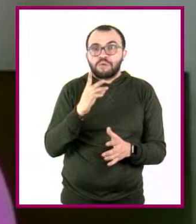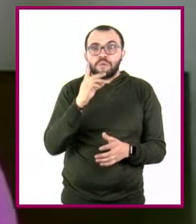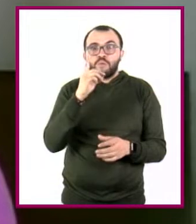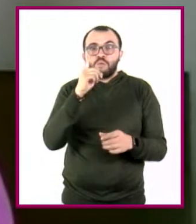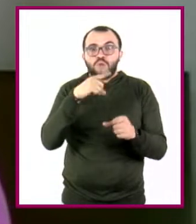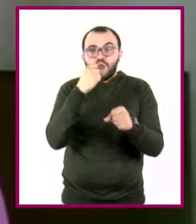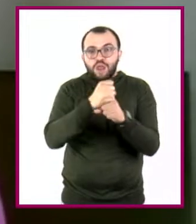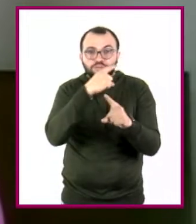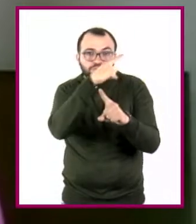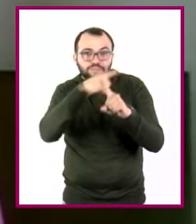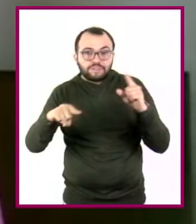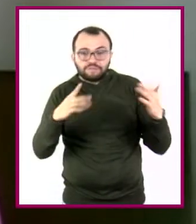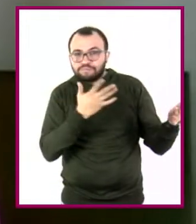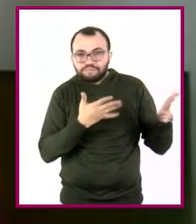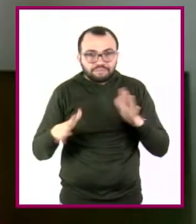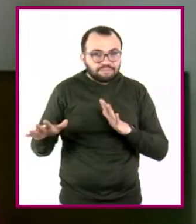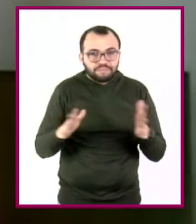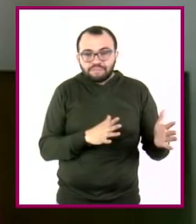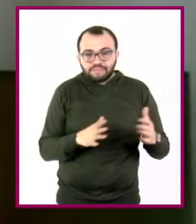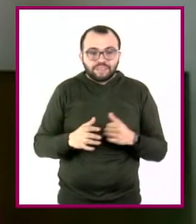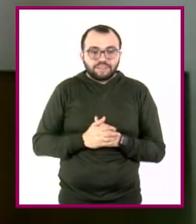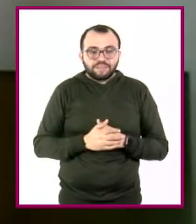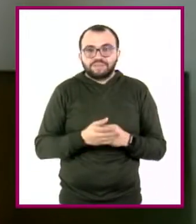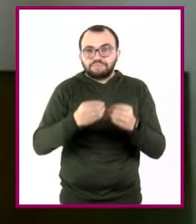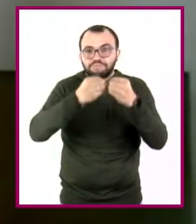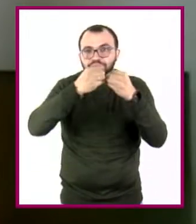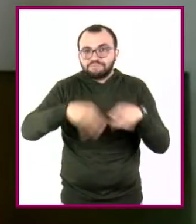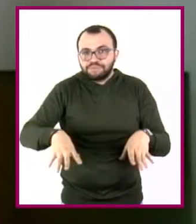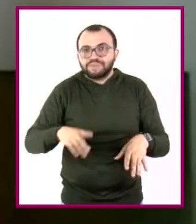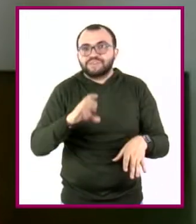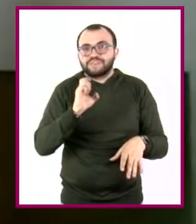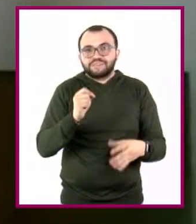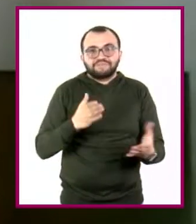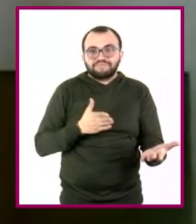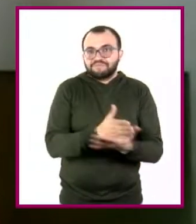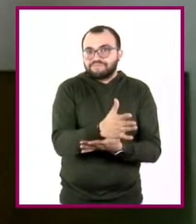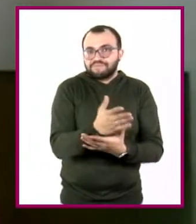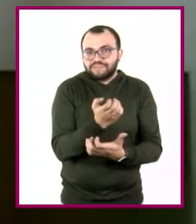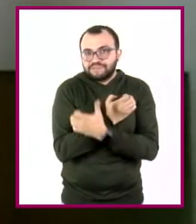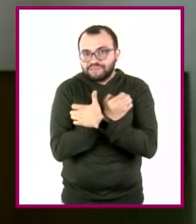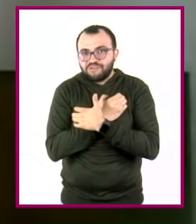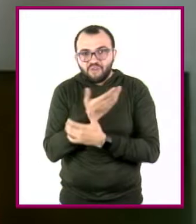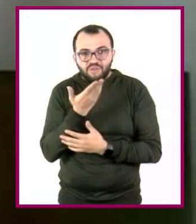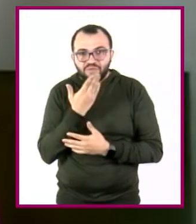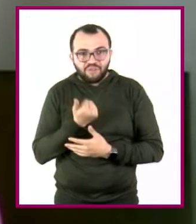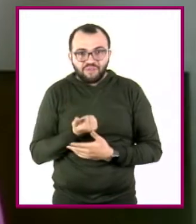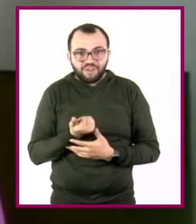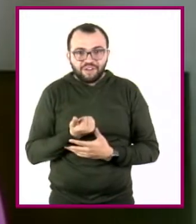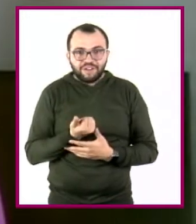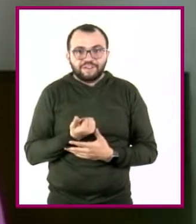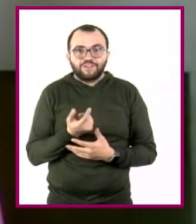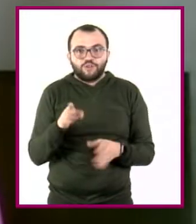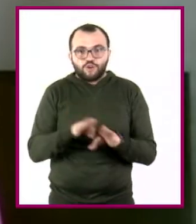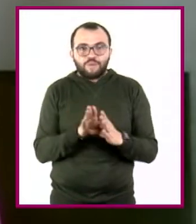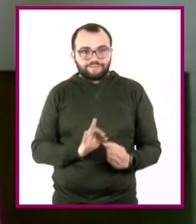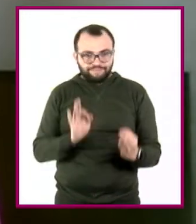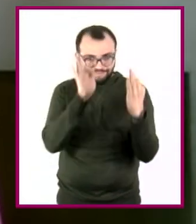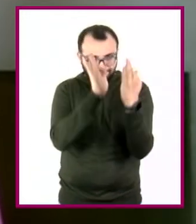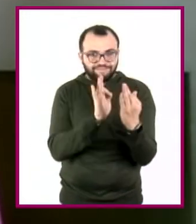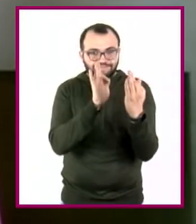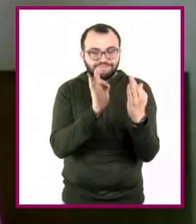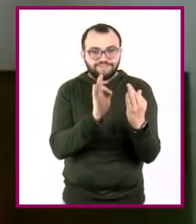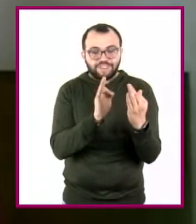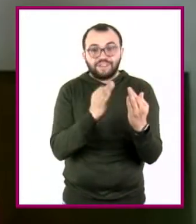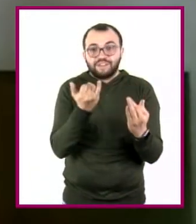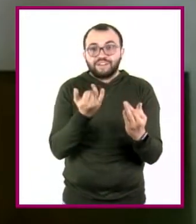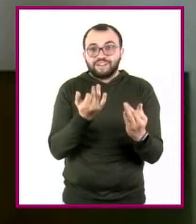año y medio prácticamente, de pérdida de acceso a la educación presencial y la